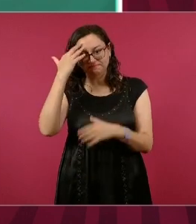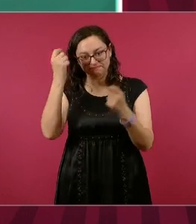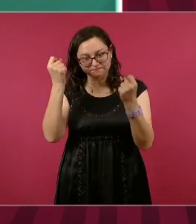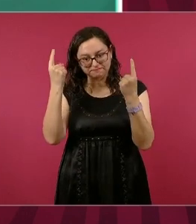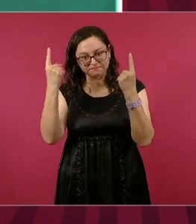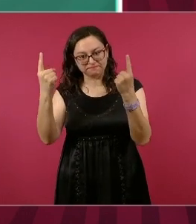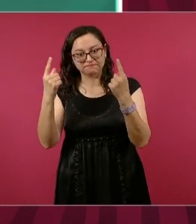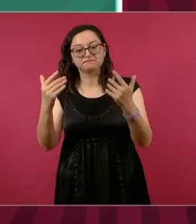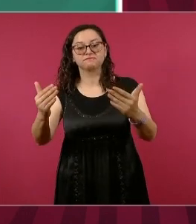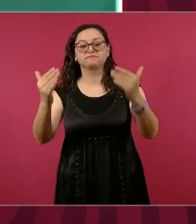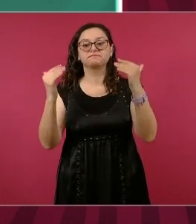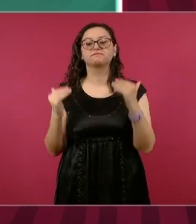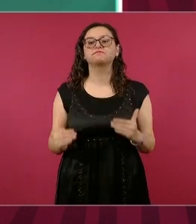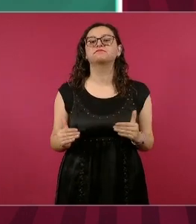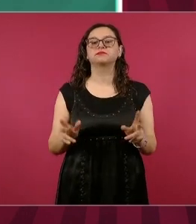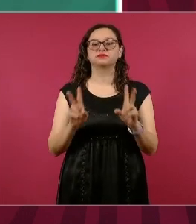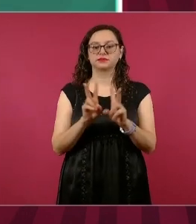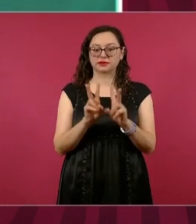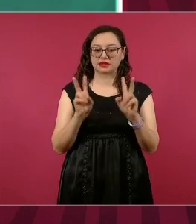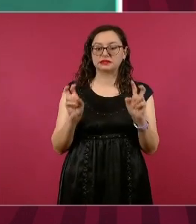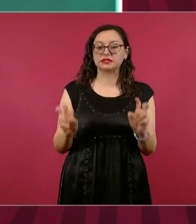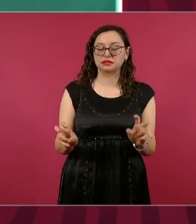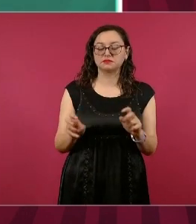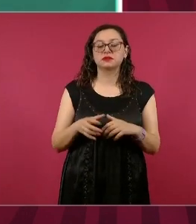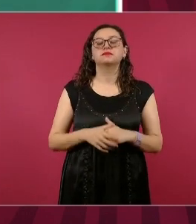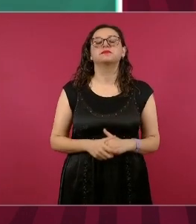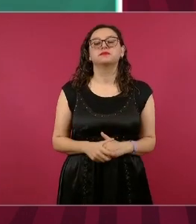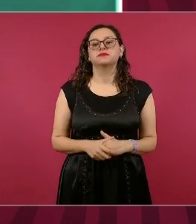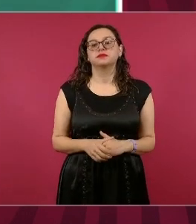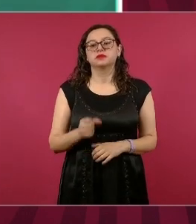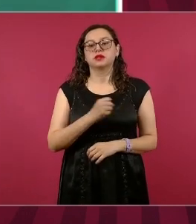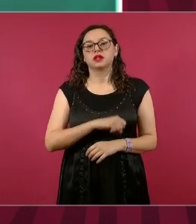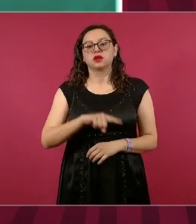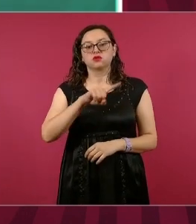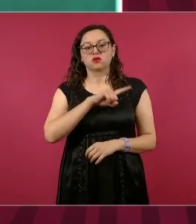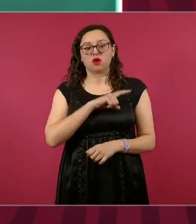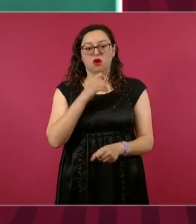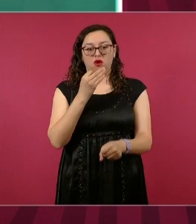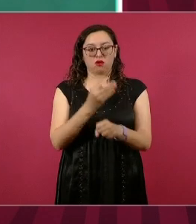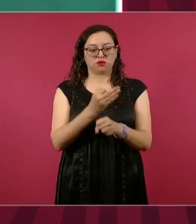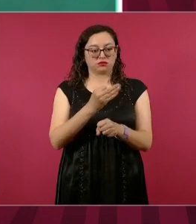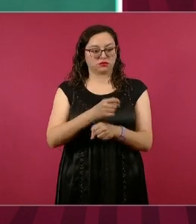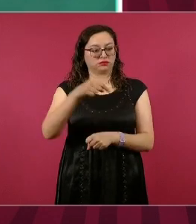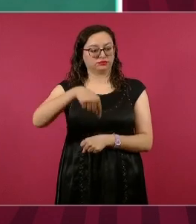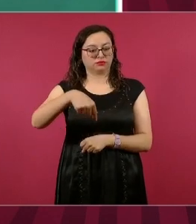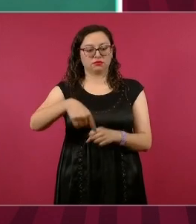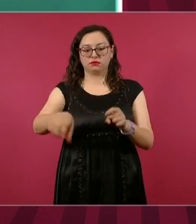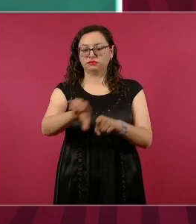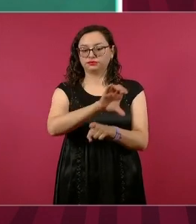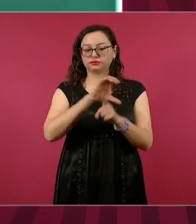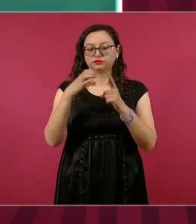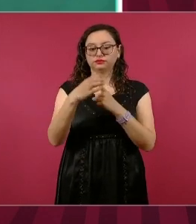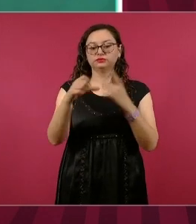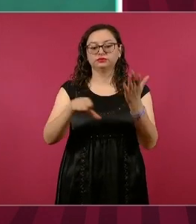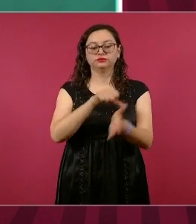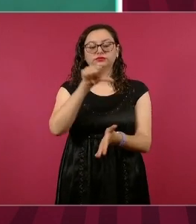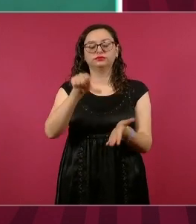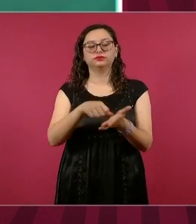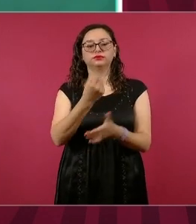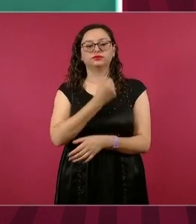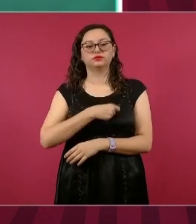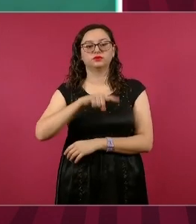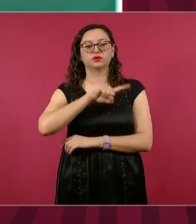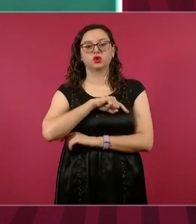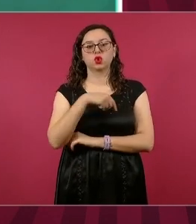Pasando al tema que nos ocupa, les comparto que me encuentro, nos encontramos en el comité en el Centro de Salud